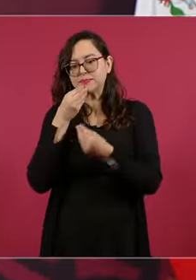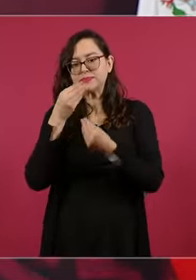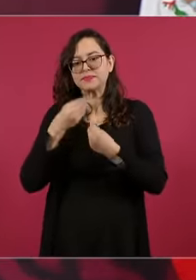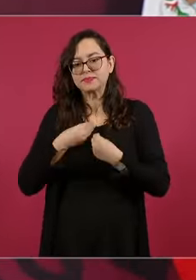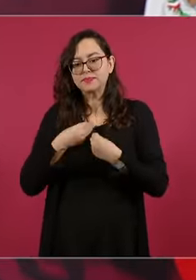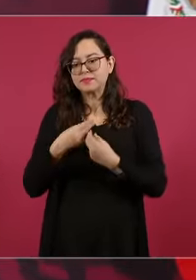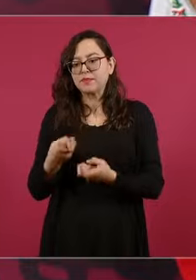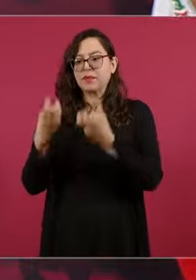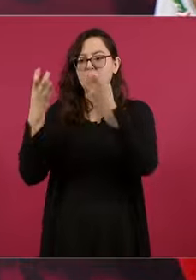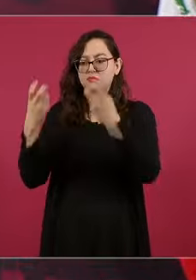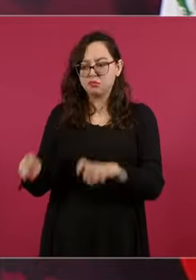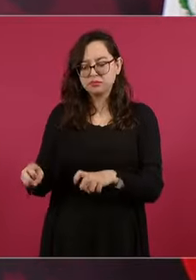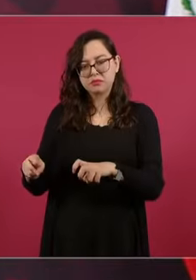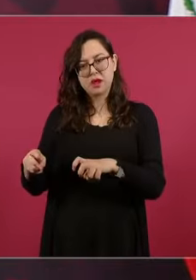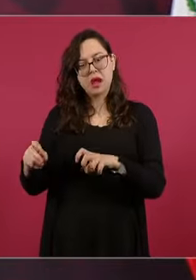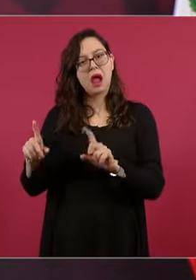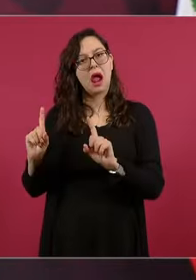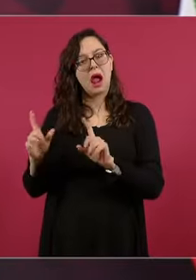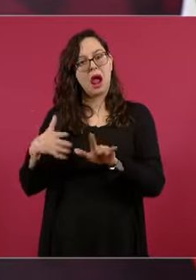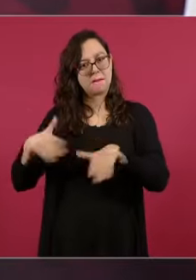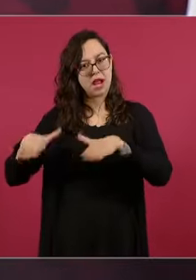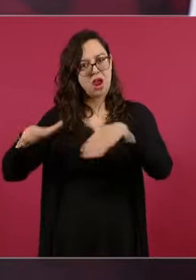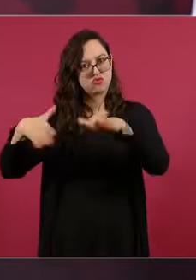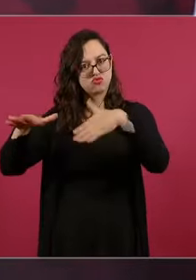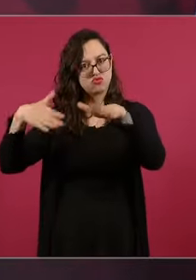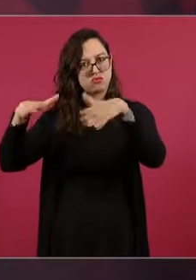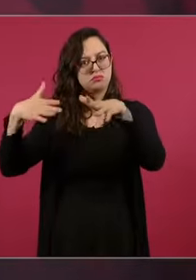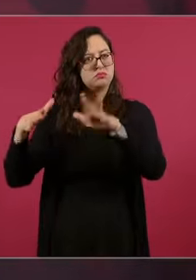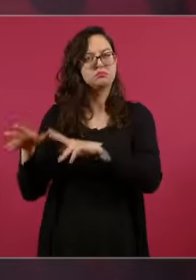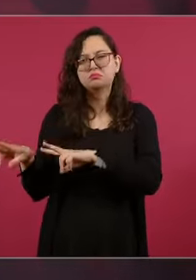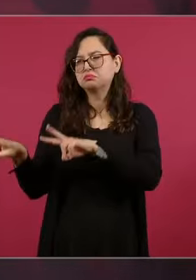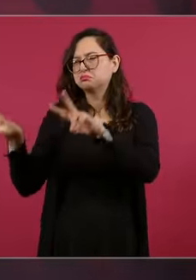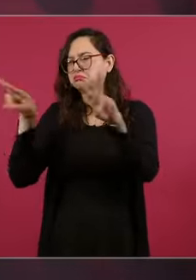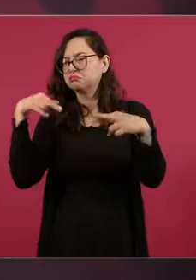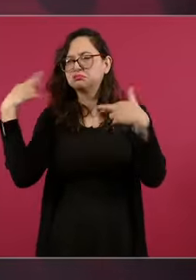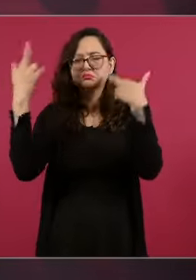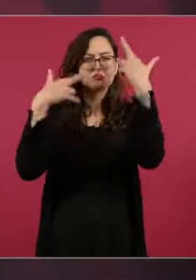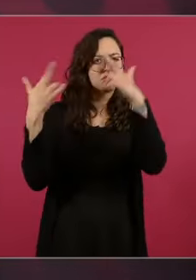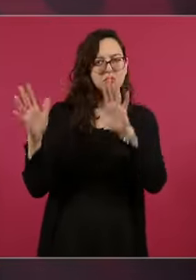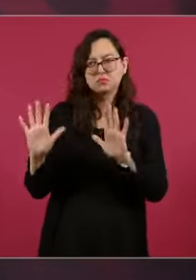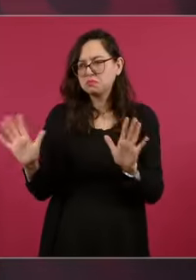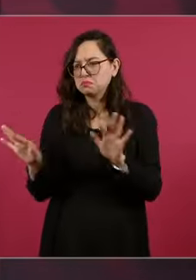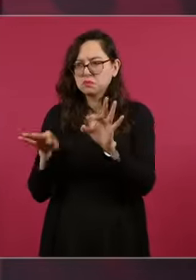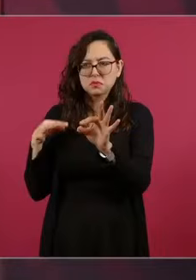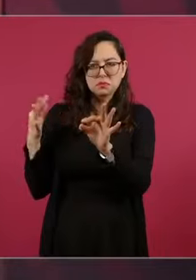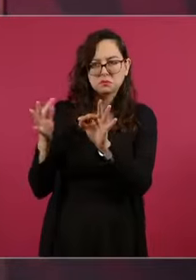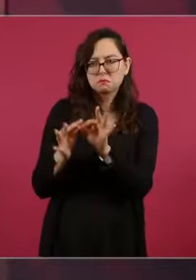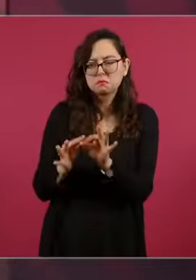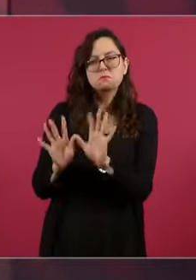pero de regreso ya no